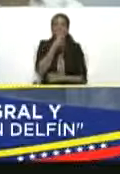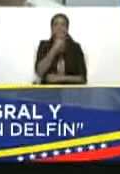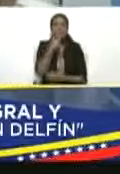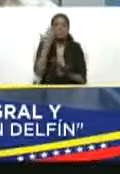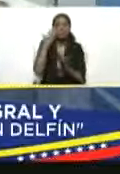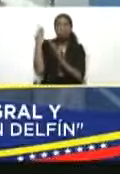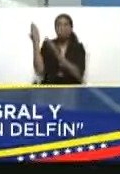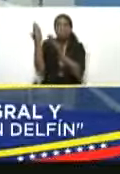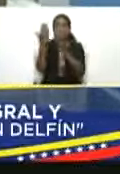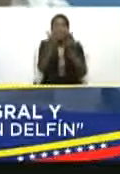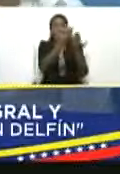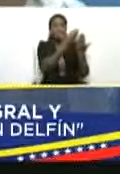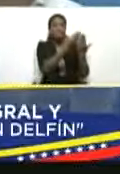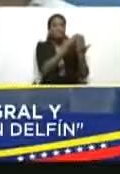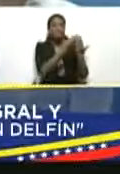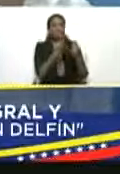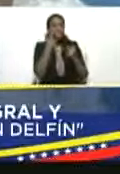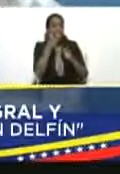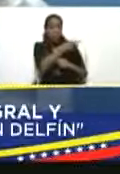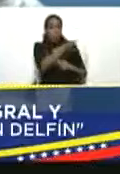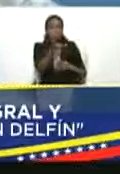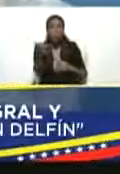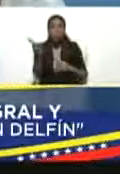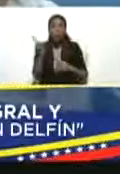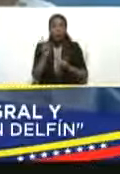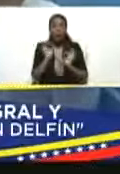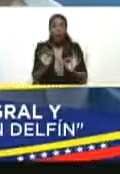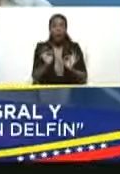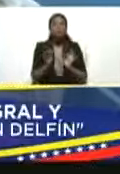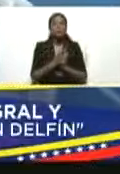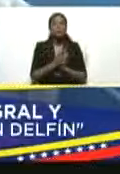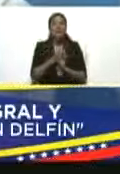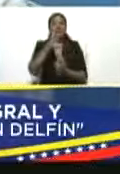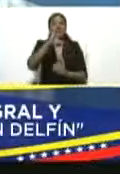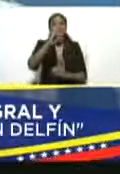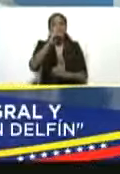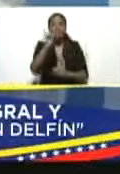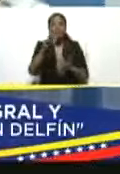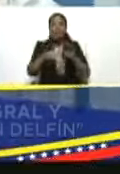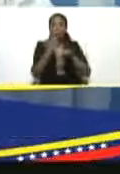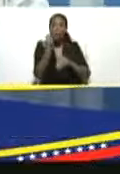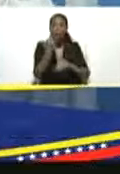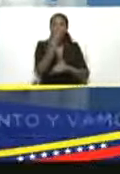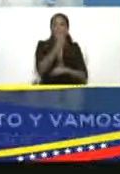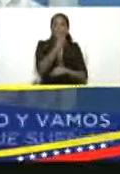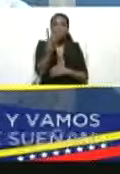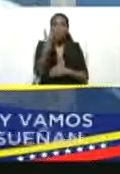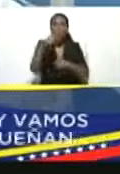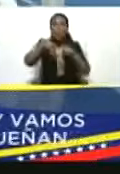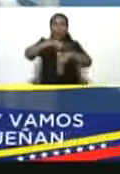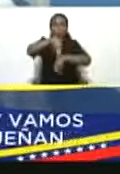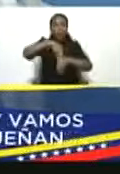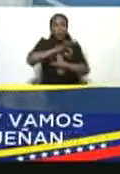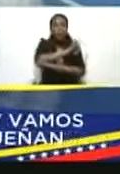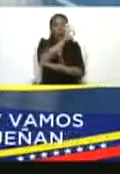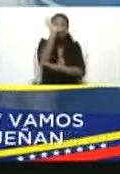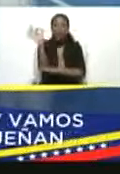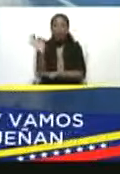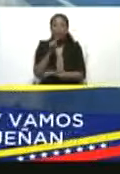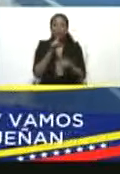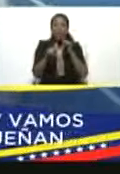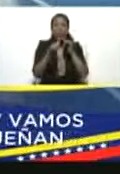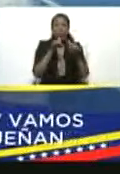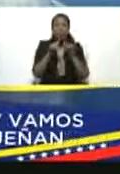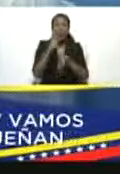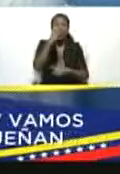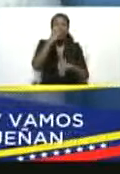C cdi Que es un cdi de la modalidad 24 horas reportado por el